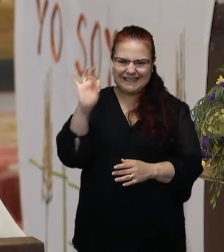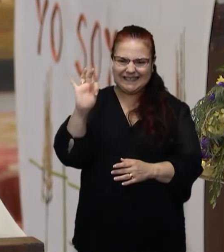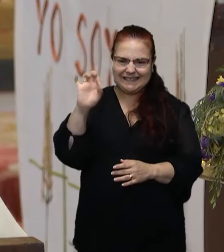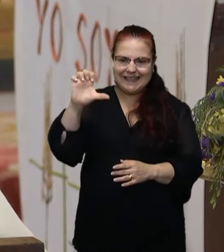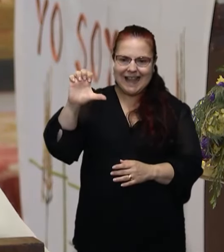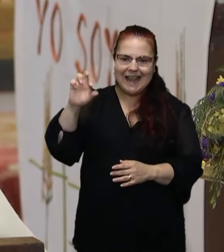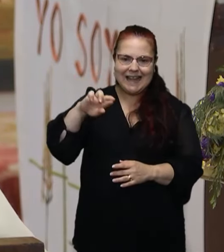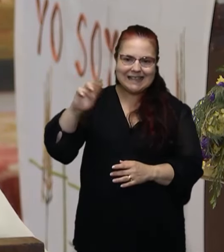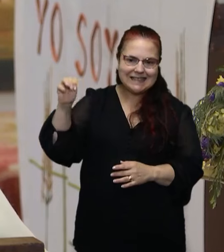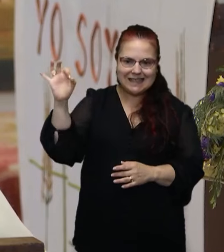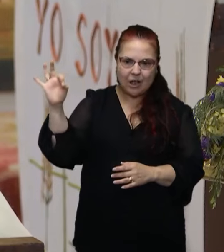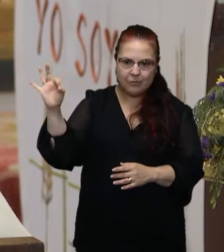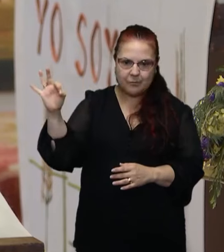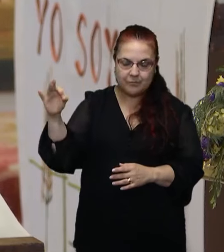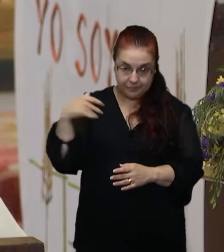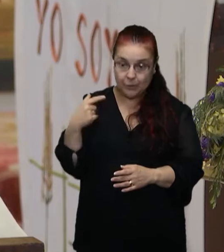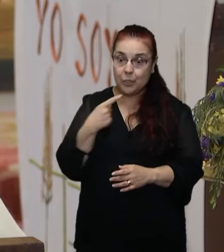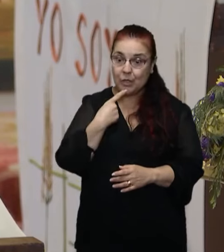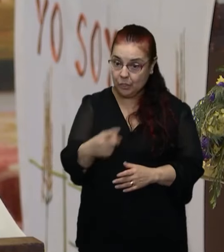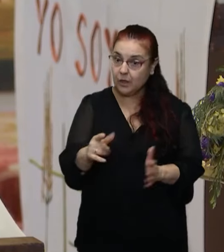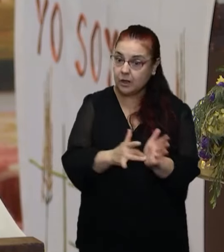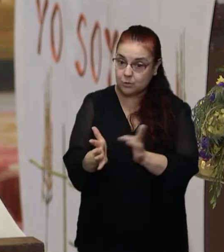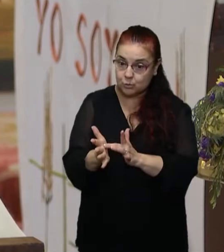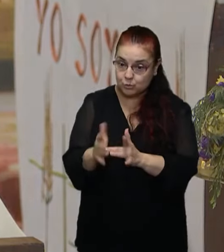Nos lo dice Jesús en el Evangelio.